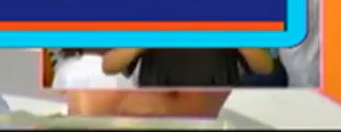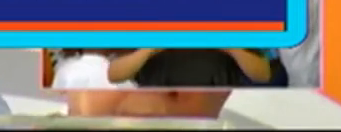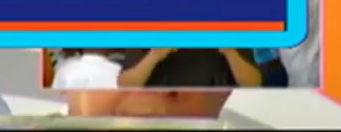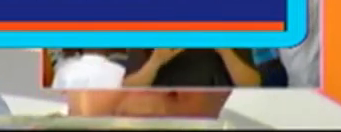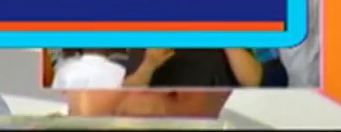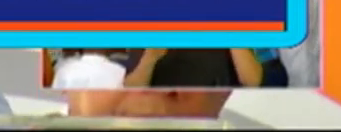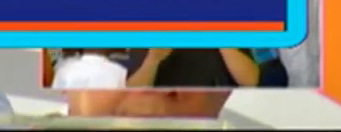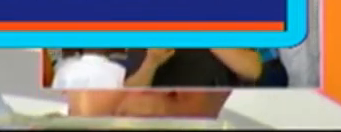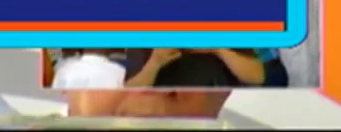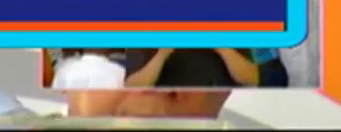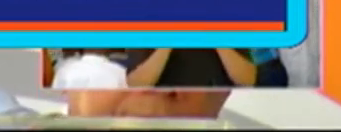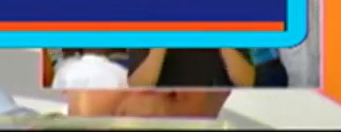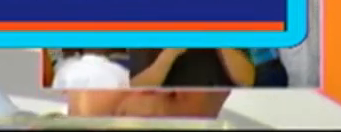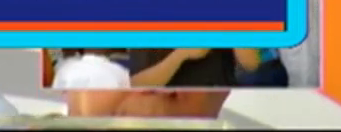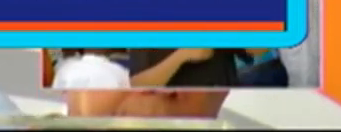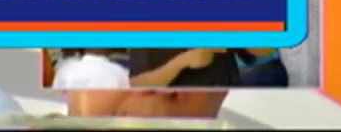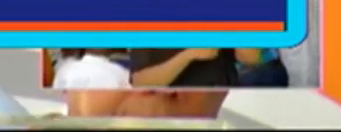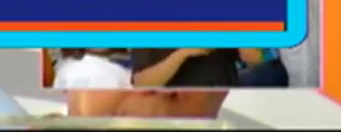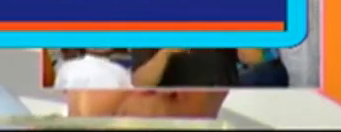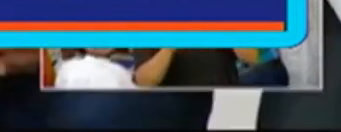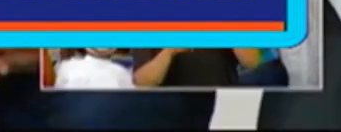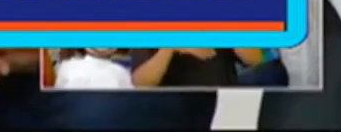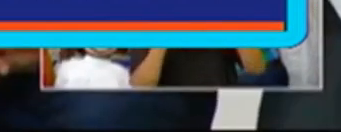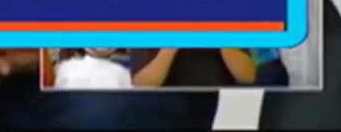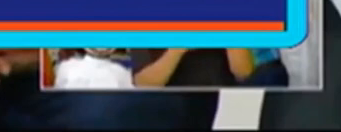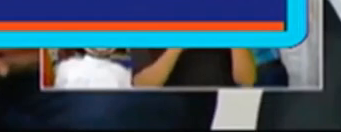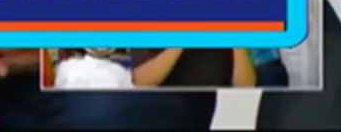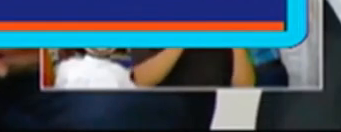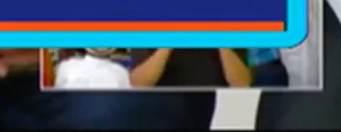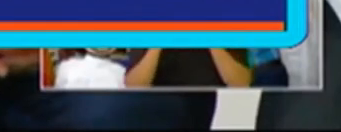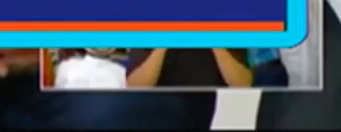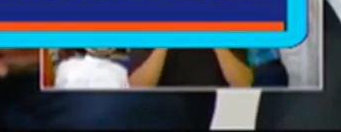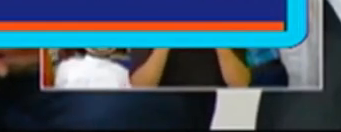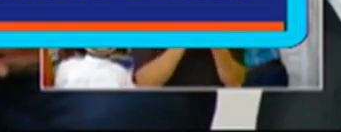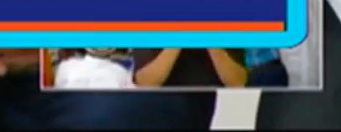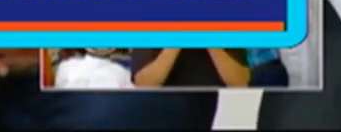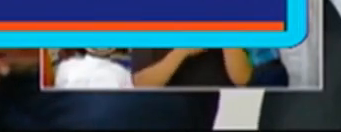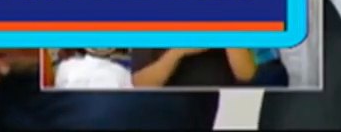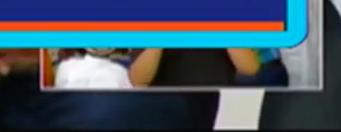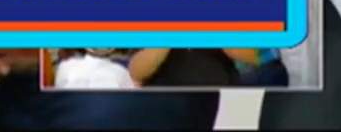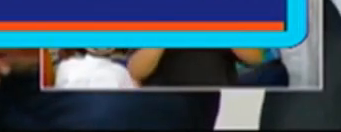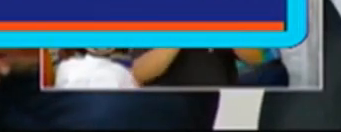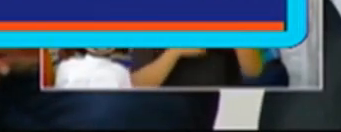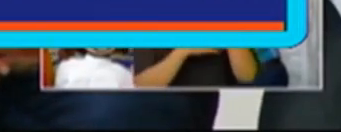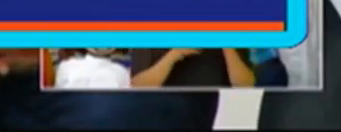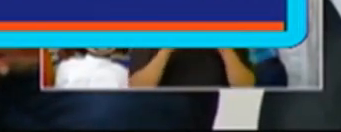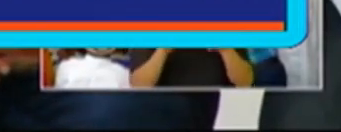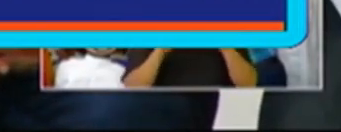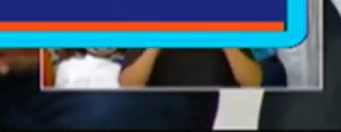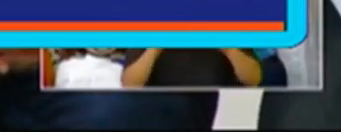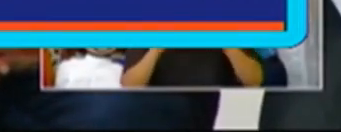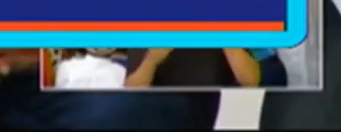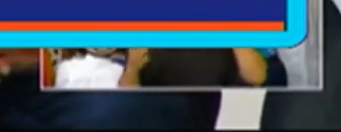social que debe estar al alcance de todos en igualdad de condiciones. Tener acceso a oportunidades educativas